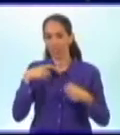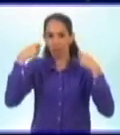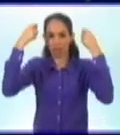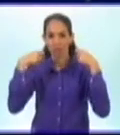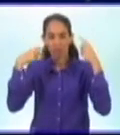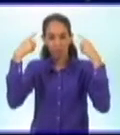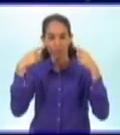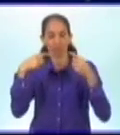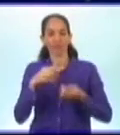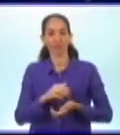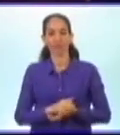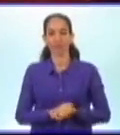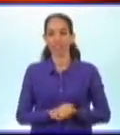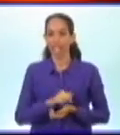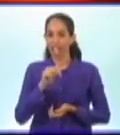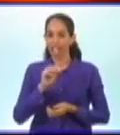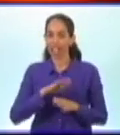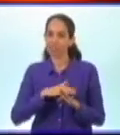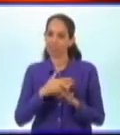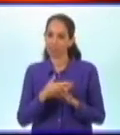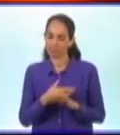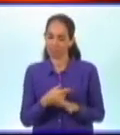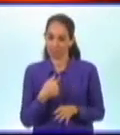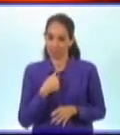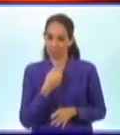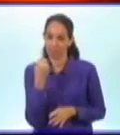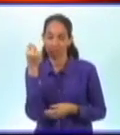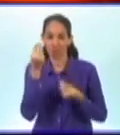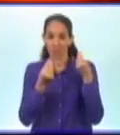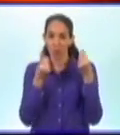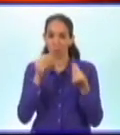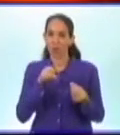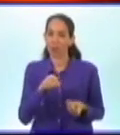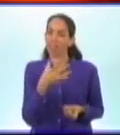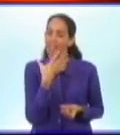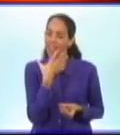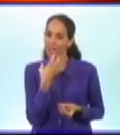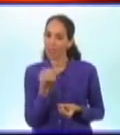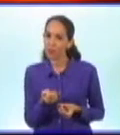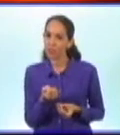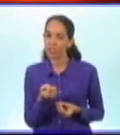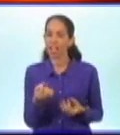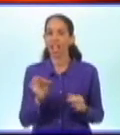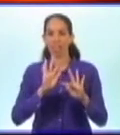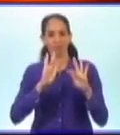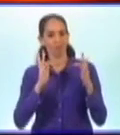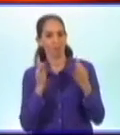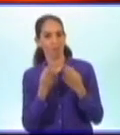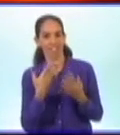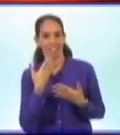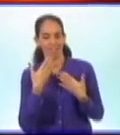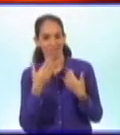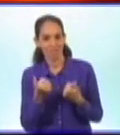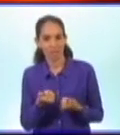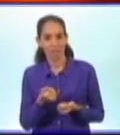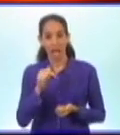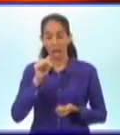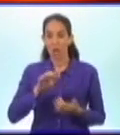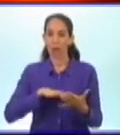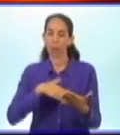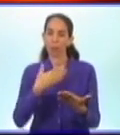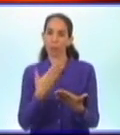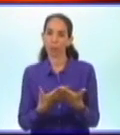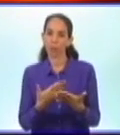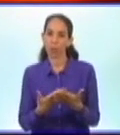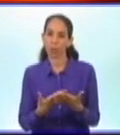para sonreír. Espero la lectura de este texto te haya permitido familiarizarte con él. Ahora te propongo trabajar